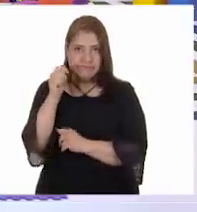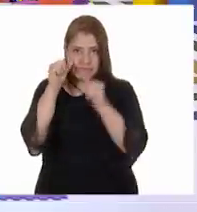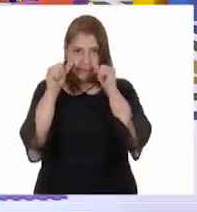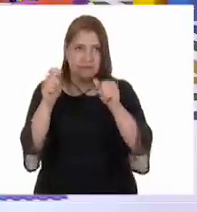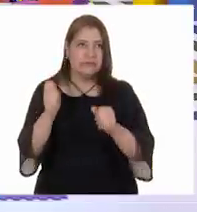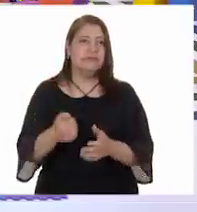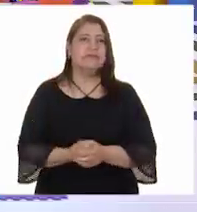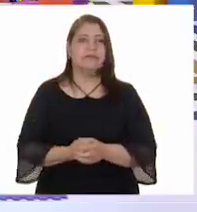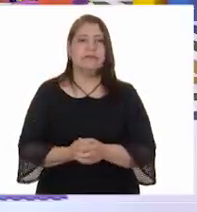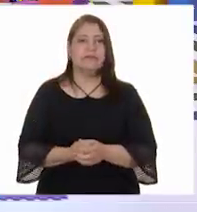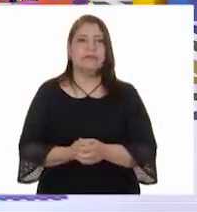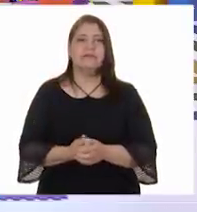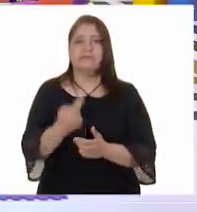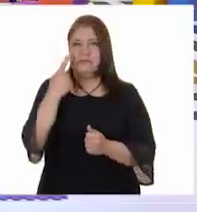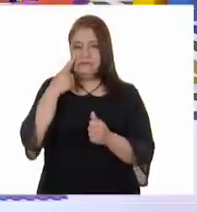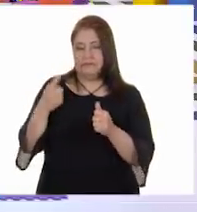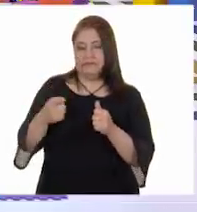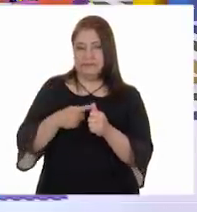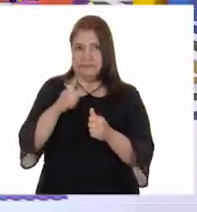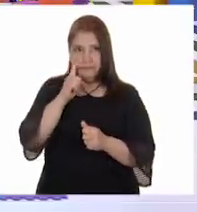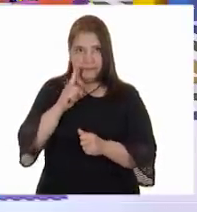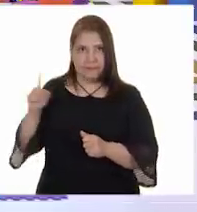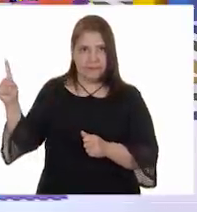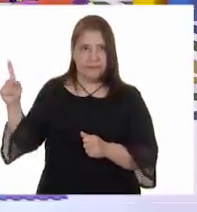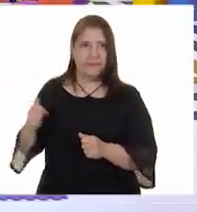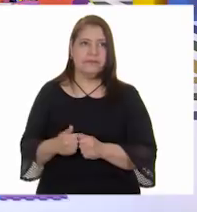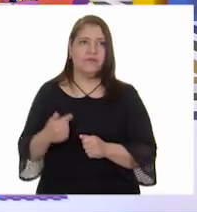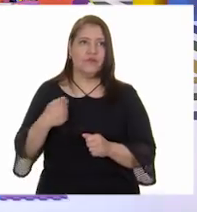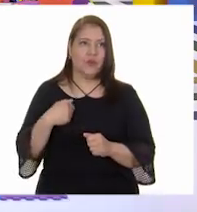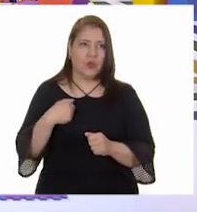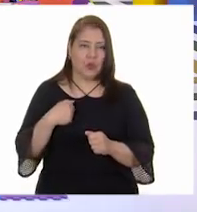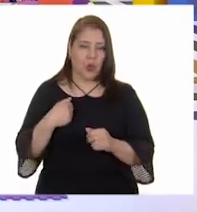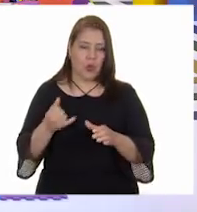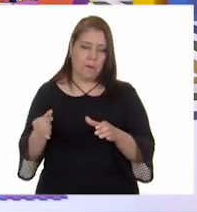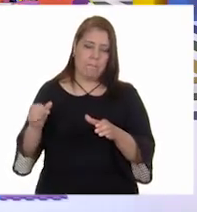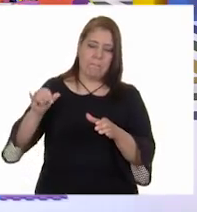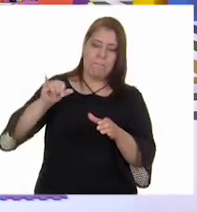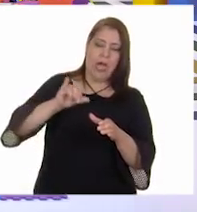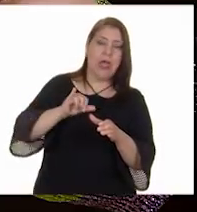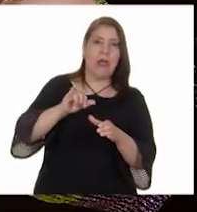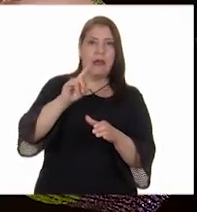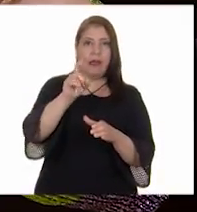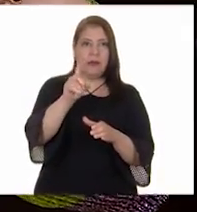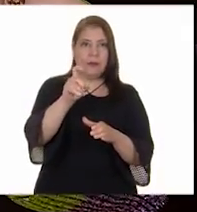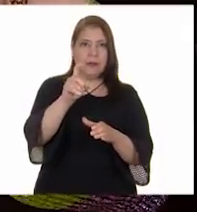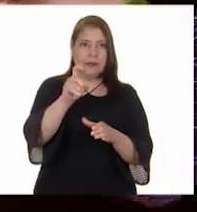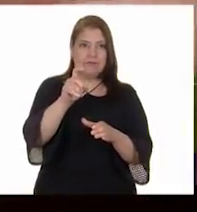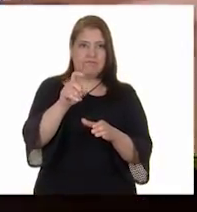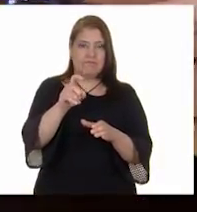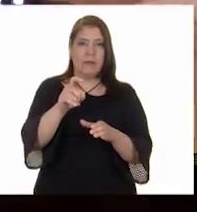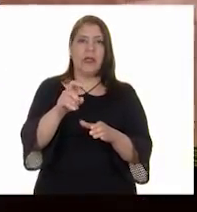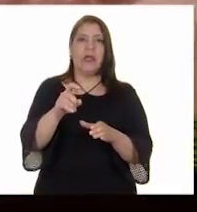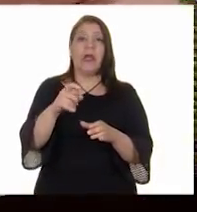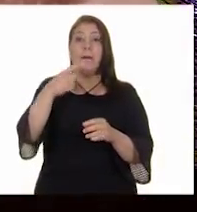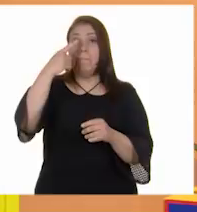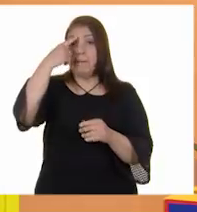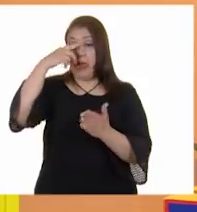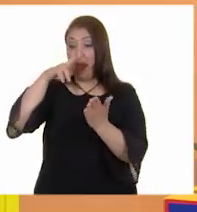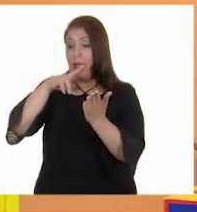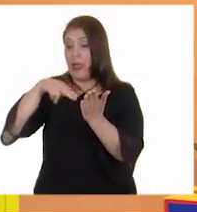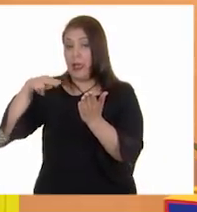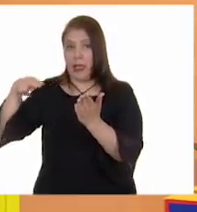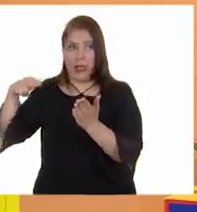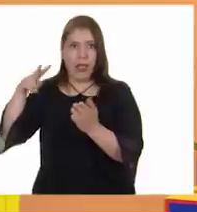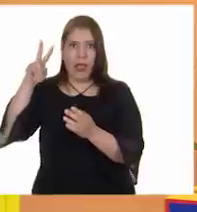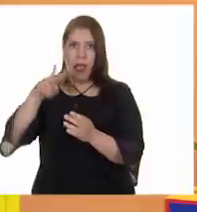Bueno, primero voy a poner un poquito de agua en nuestro frasco. Para pintar con acuarela no es